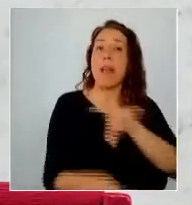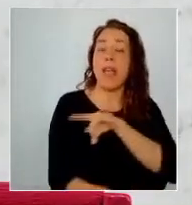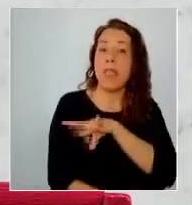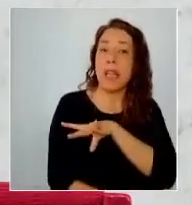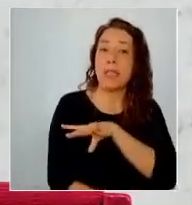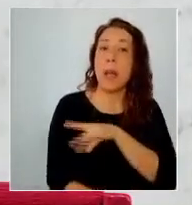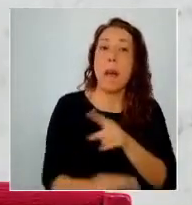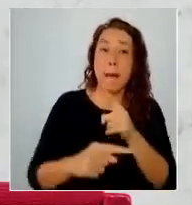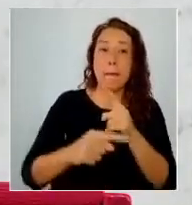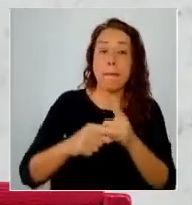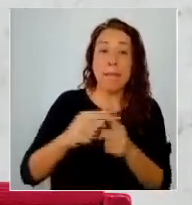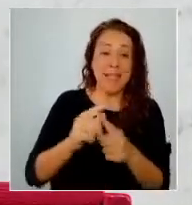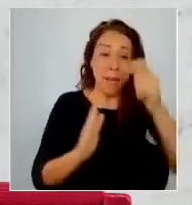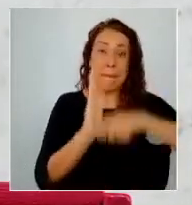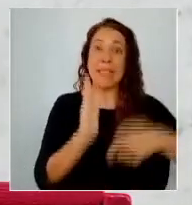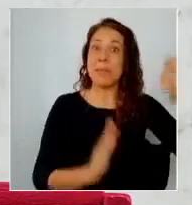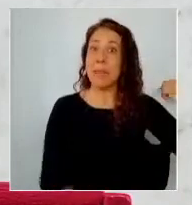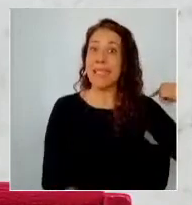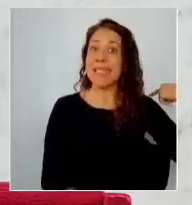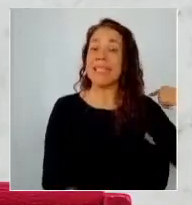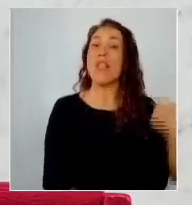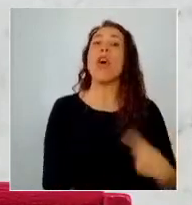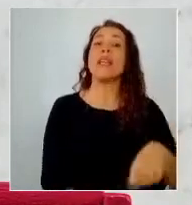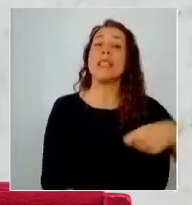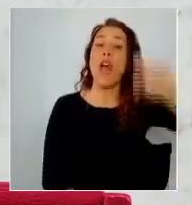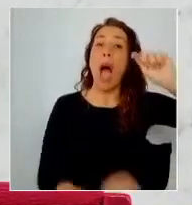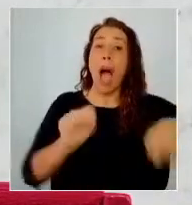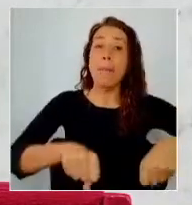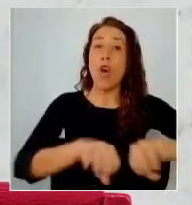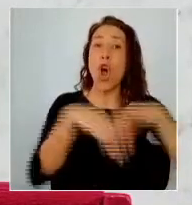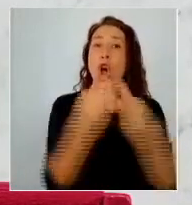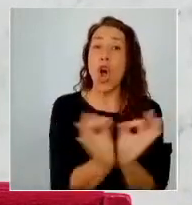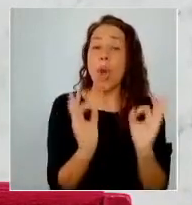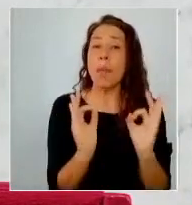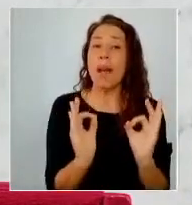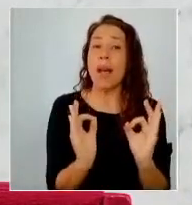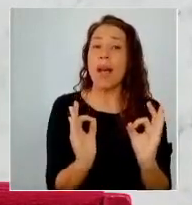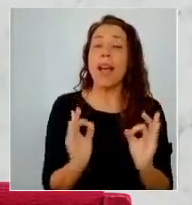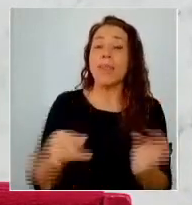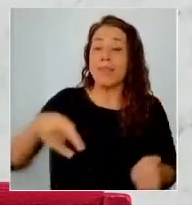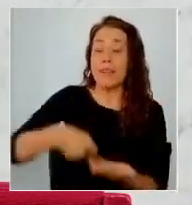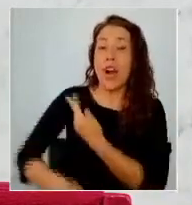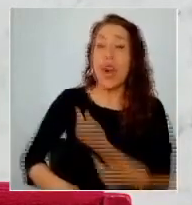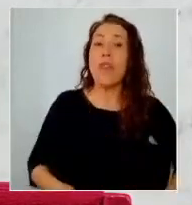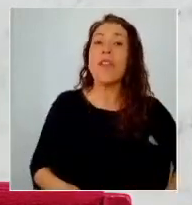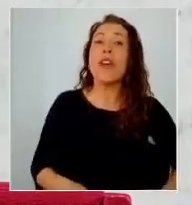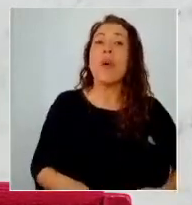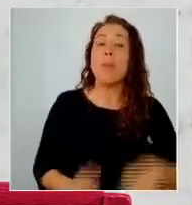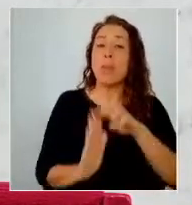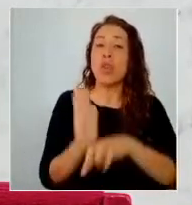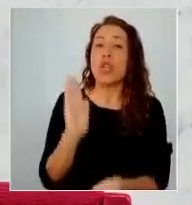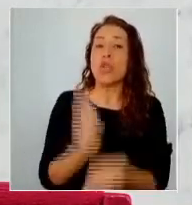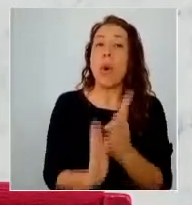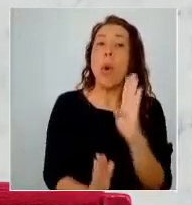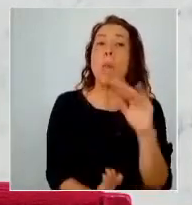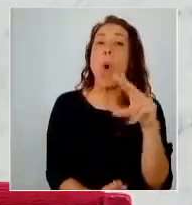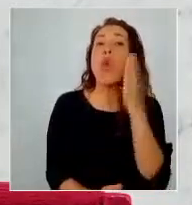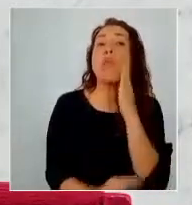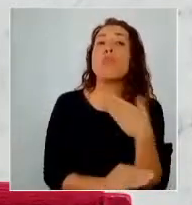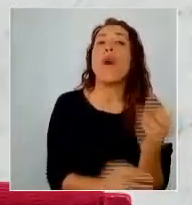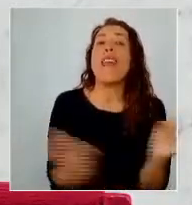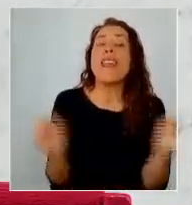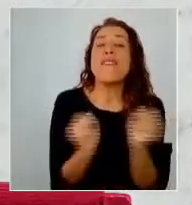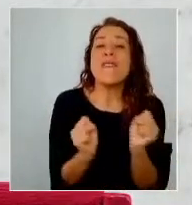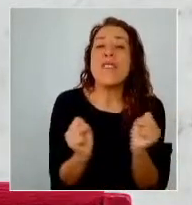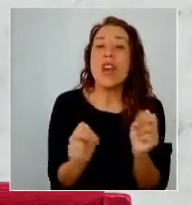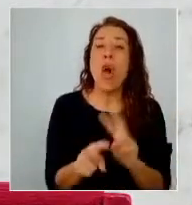pasado el senado aprobó por unanimidad una ingreso al ejecutivo el proyecto que aumentó el bono invierno y que creó lo que se llama